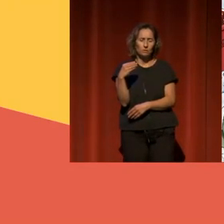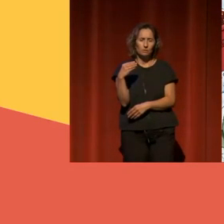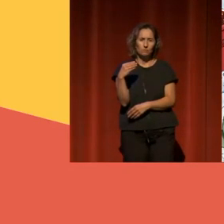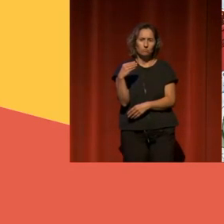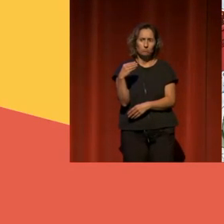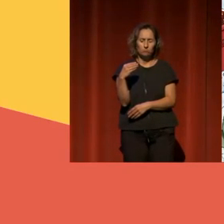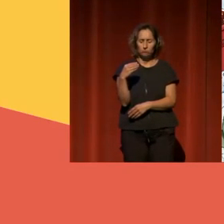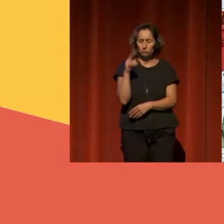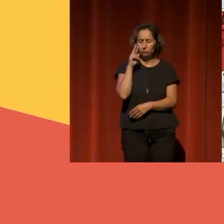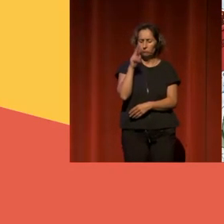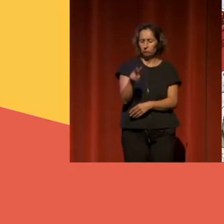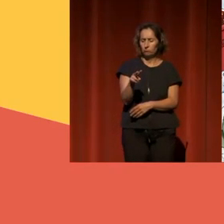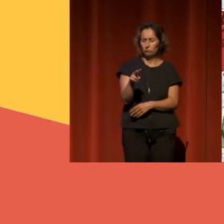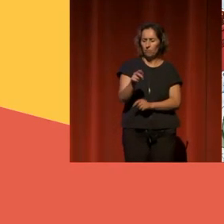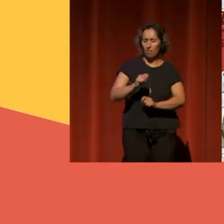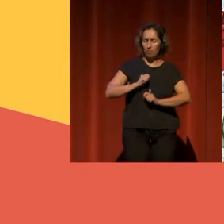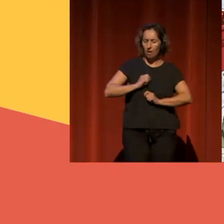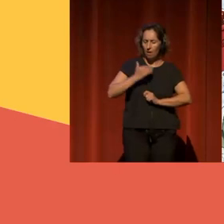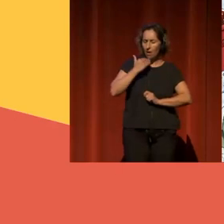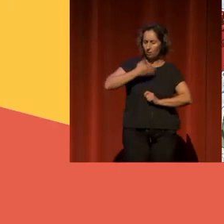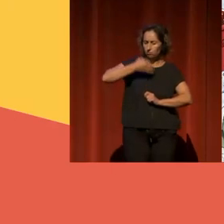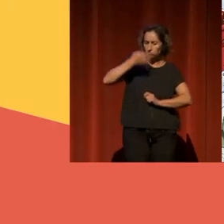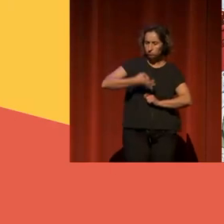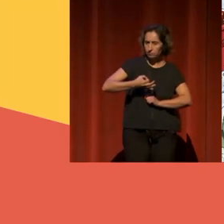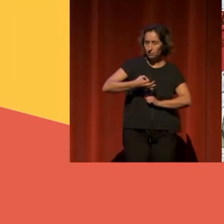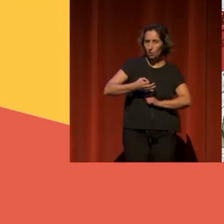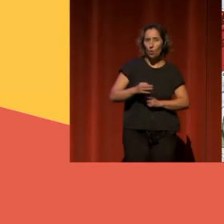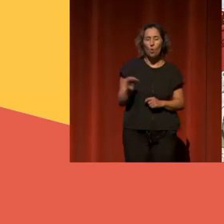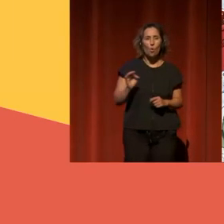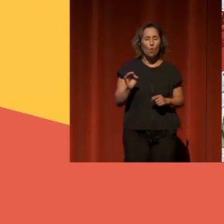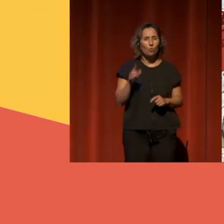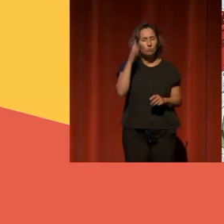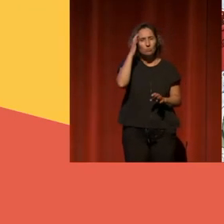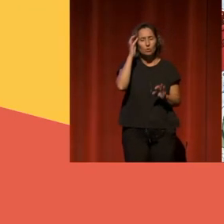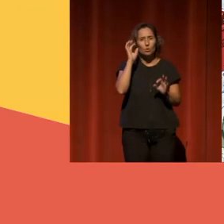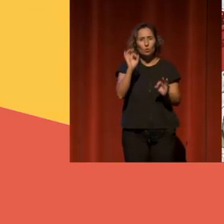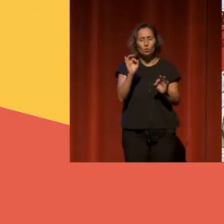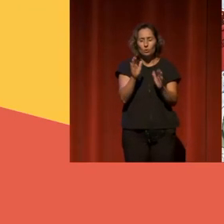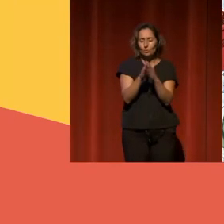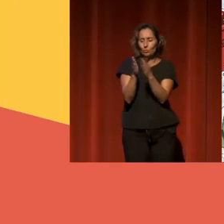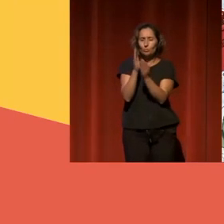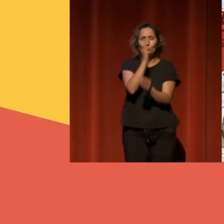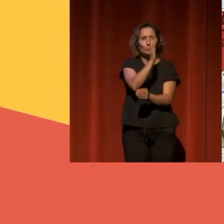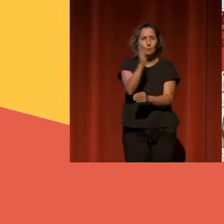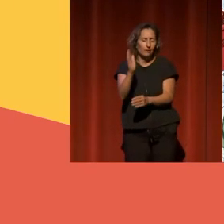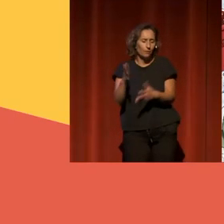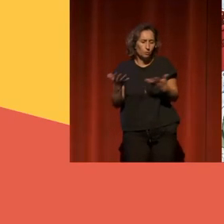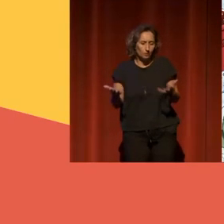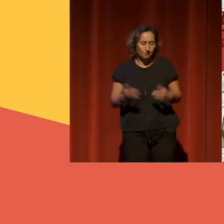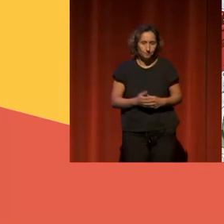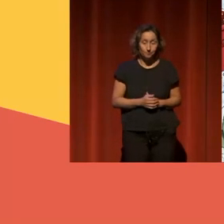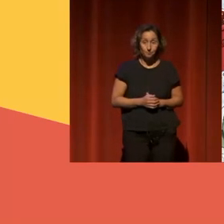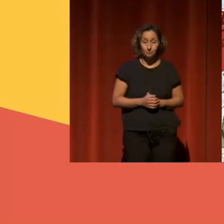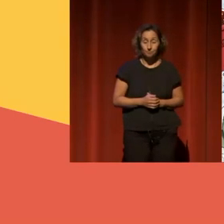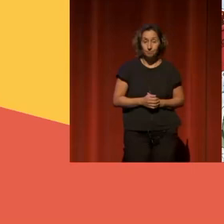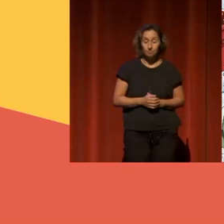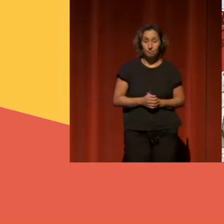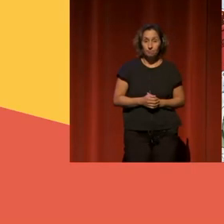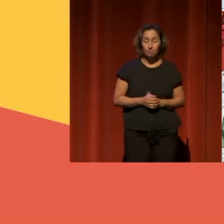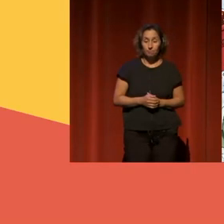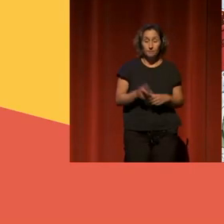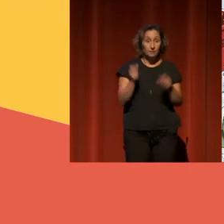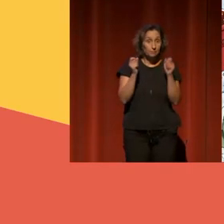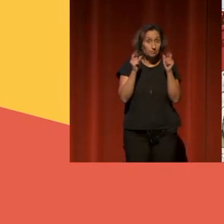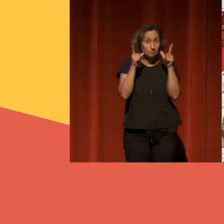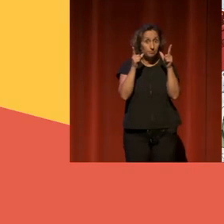que, si verdaderamente aportaban algo qué sentido tenían, ¿no?, estas publicaciones. Y lo que hemos visto ha